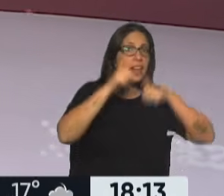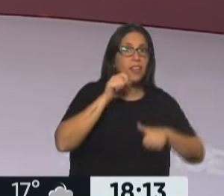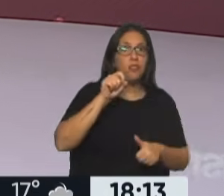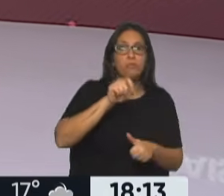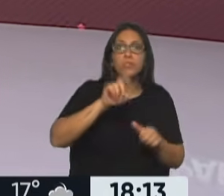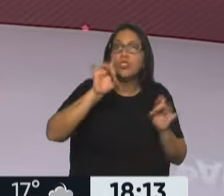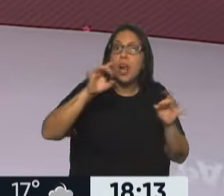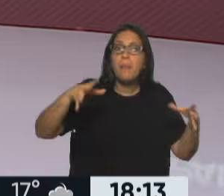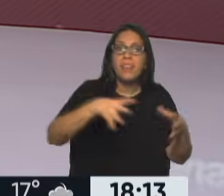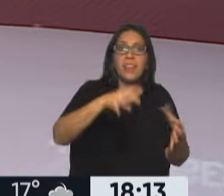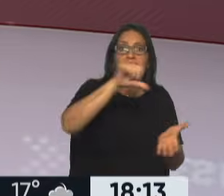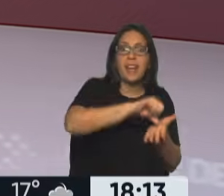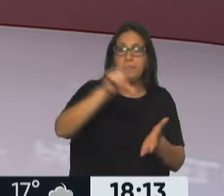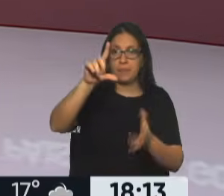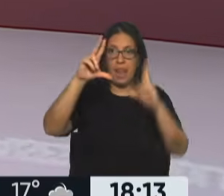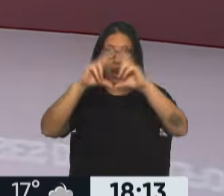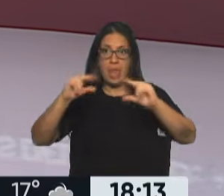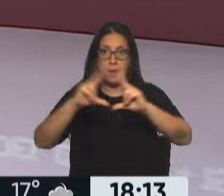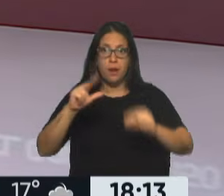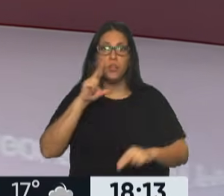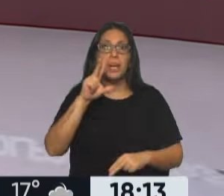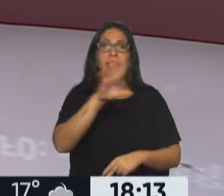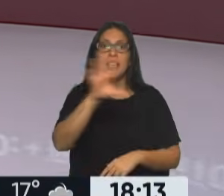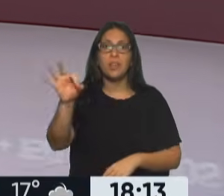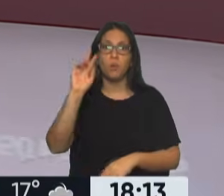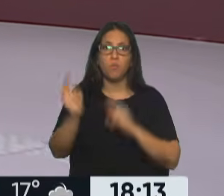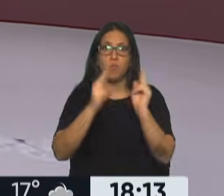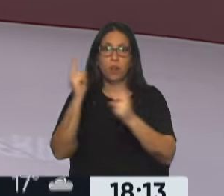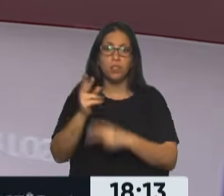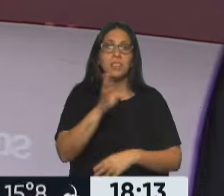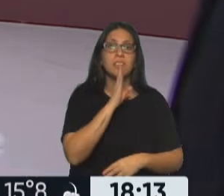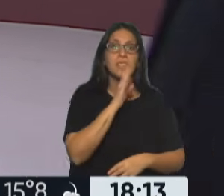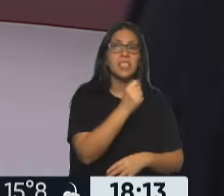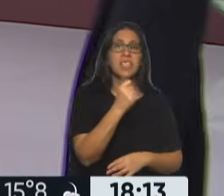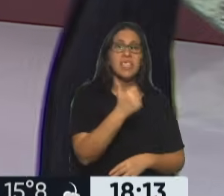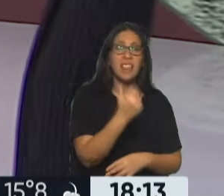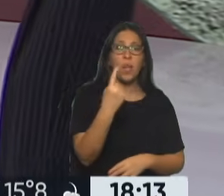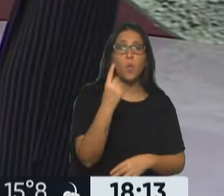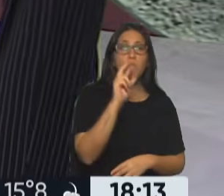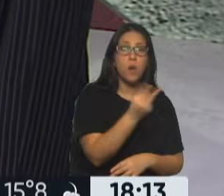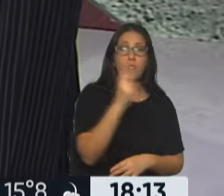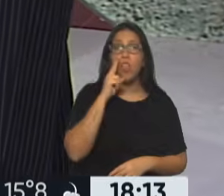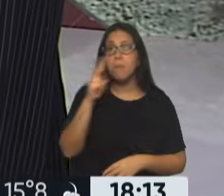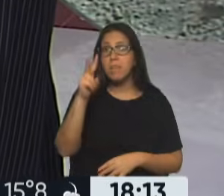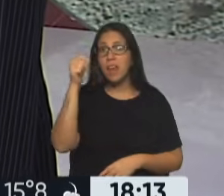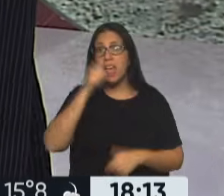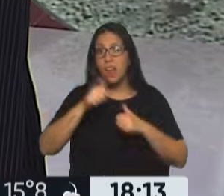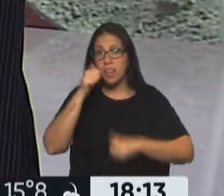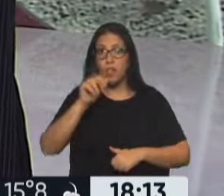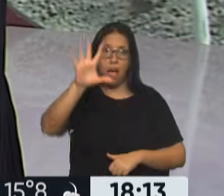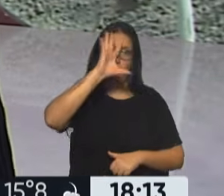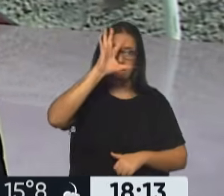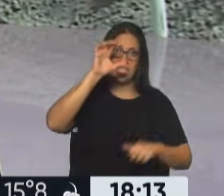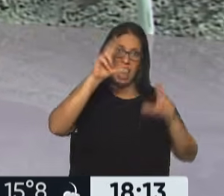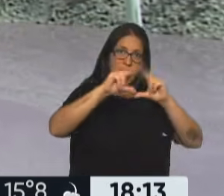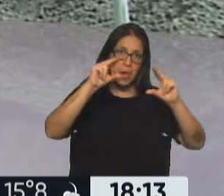Exactamente. Mirá en el Líbano. Líbano, más de 3.500 muertos, Israel 61 muertos, más de 2.000 heridos, y el Líbano, recordemos que es